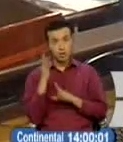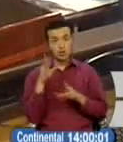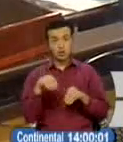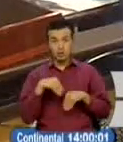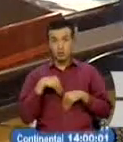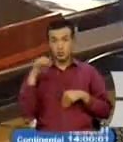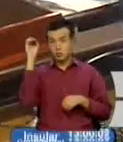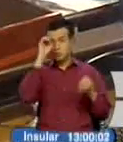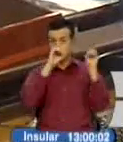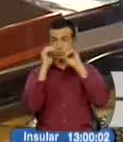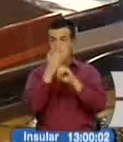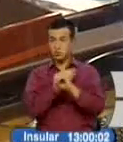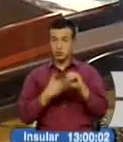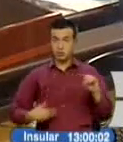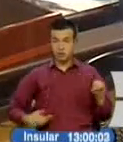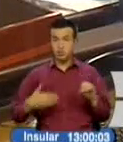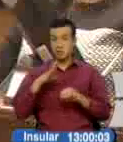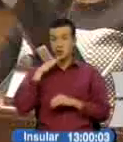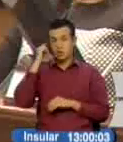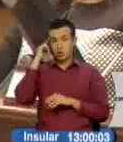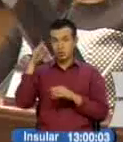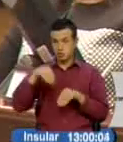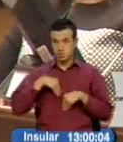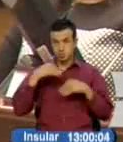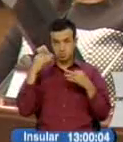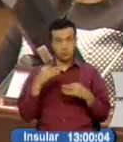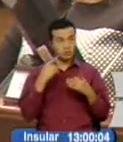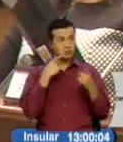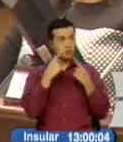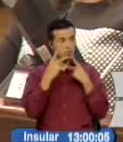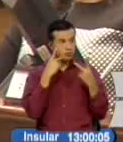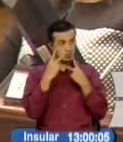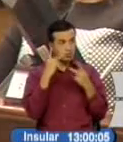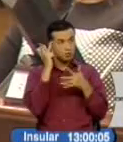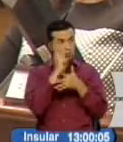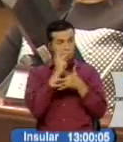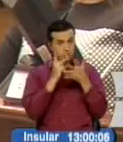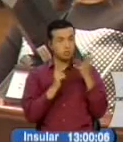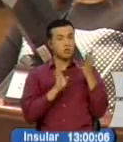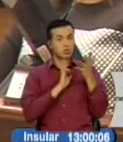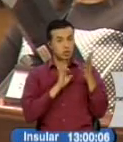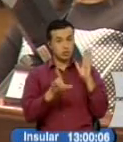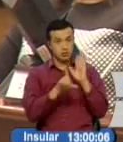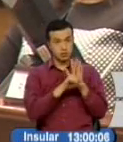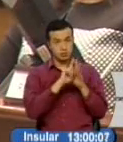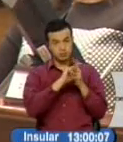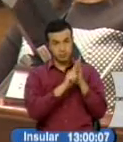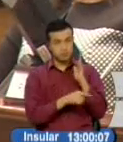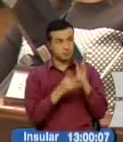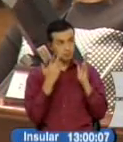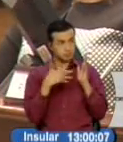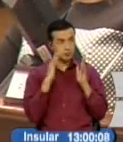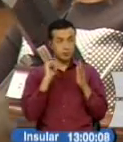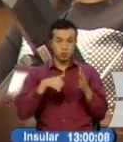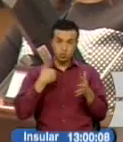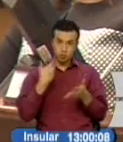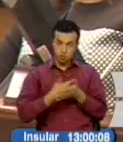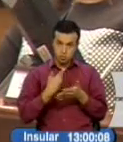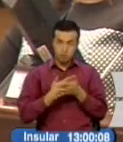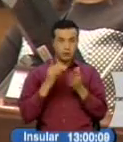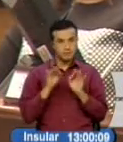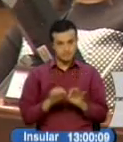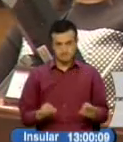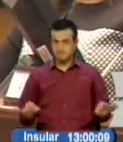a las objeciones planteadas por el expresidente Correa. Se estimaron aspectos técnicos y legales que justifican la